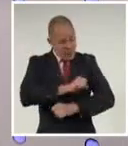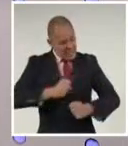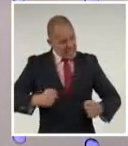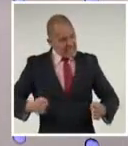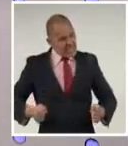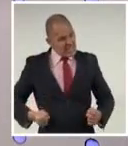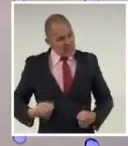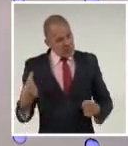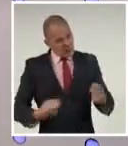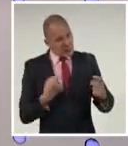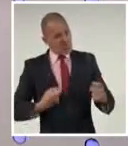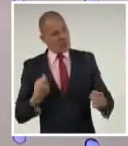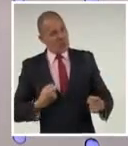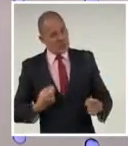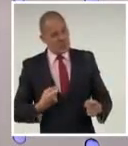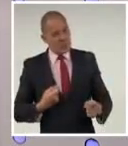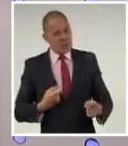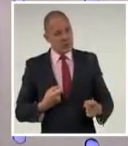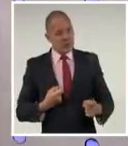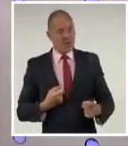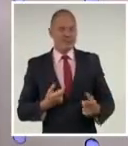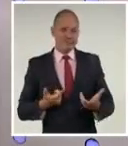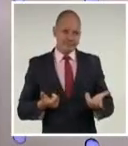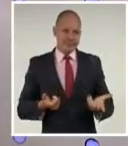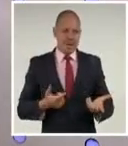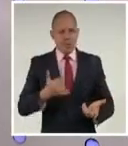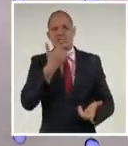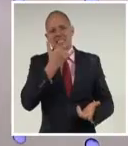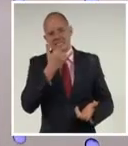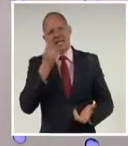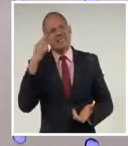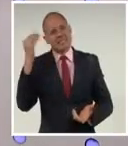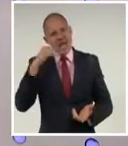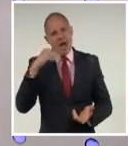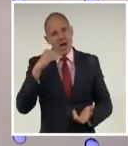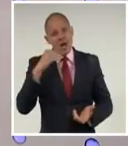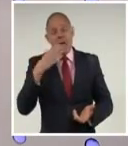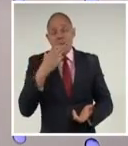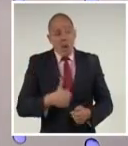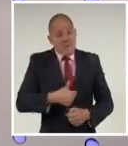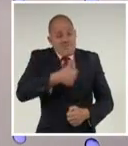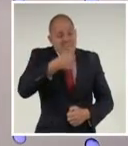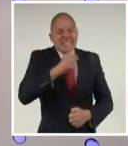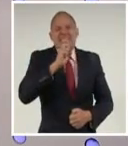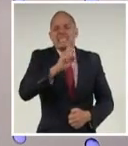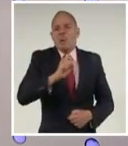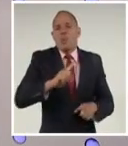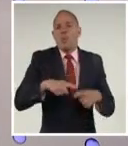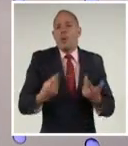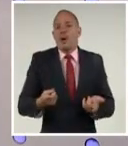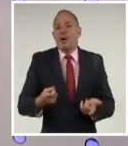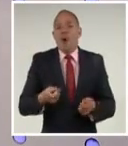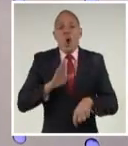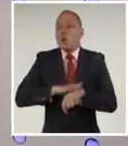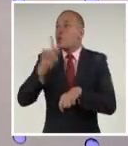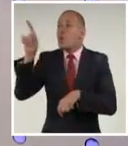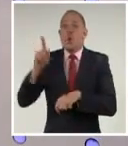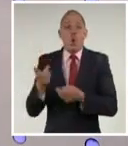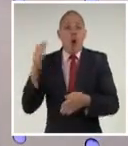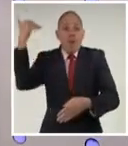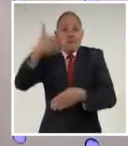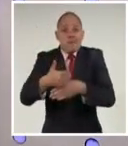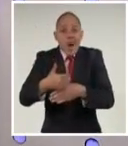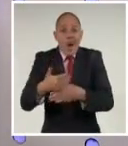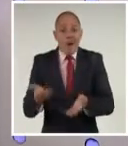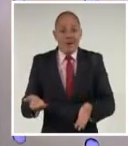social no ha podido ser todo lo soñado o todo lo necesario. Ha sido como ha podido, con un costo que pesa sobre